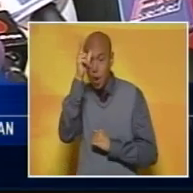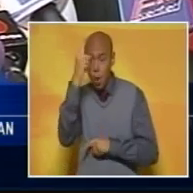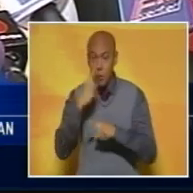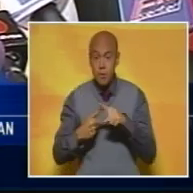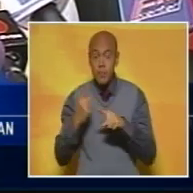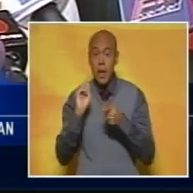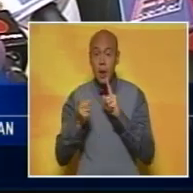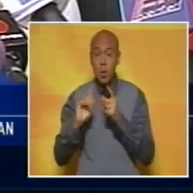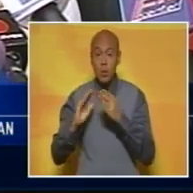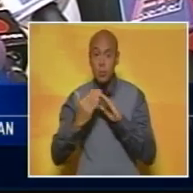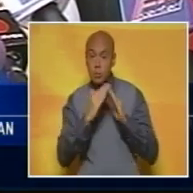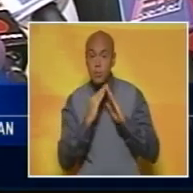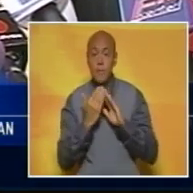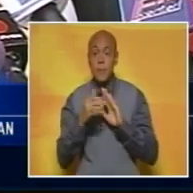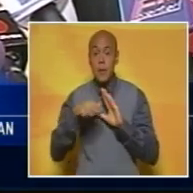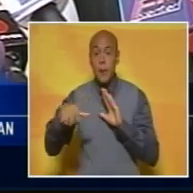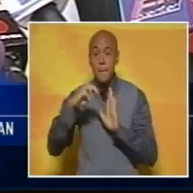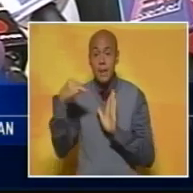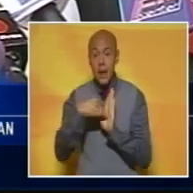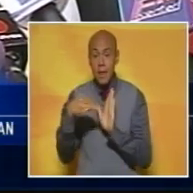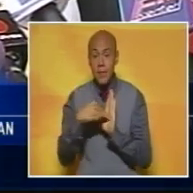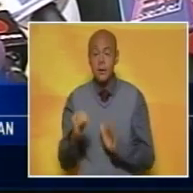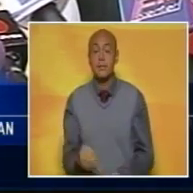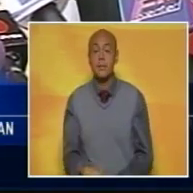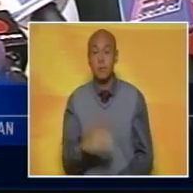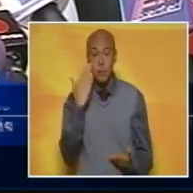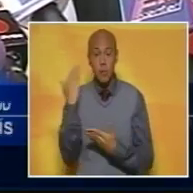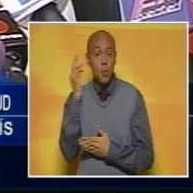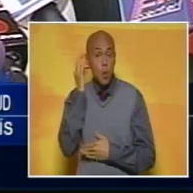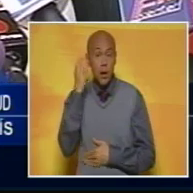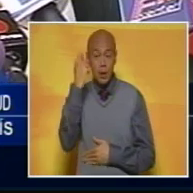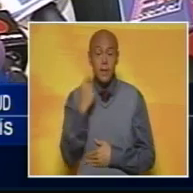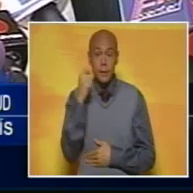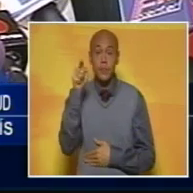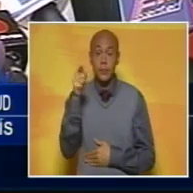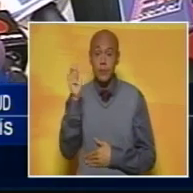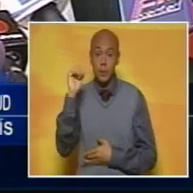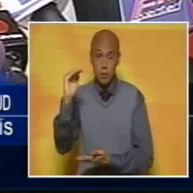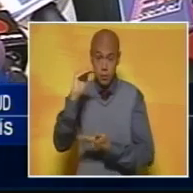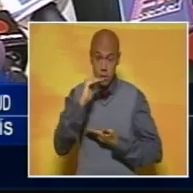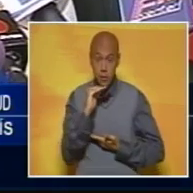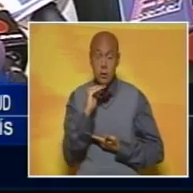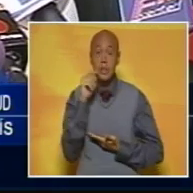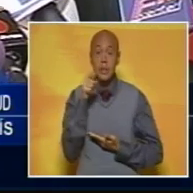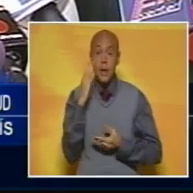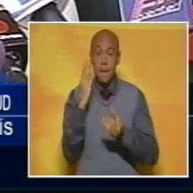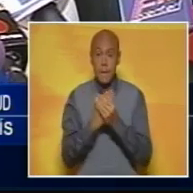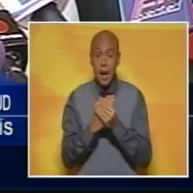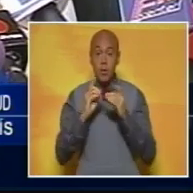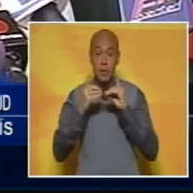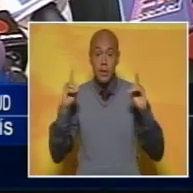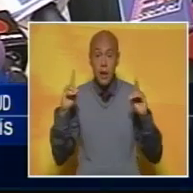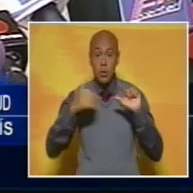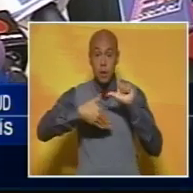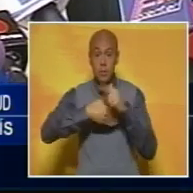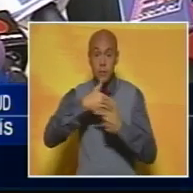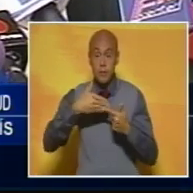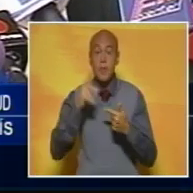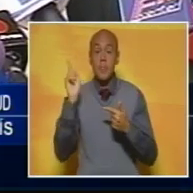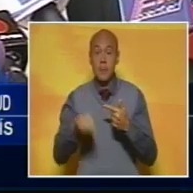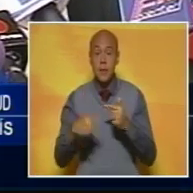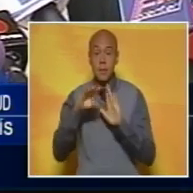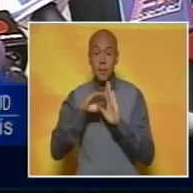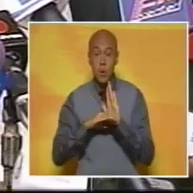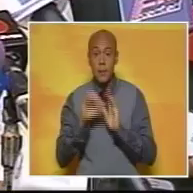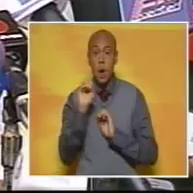muchas zonas del estado Miranda. Bracho indicó que los recursos serán manejados por el Banco de Desarrollo de América Latina y el Programa de